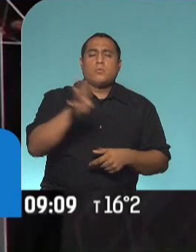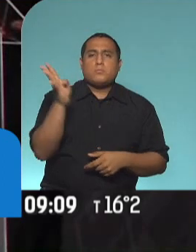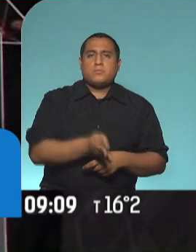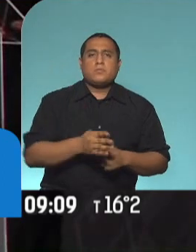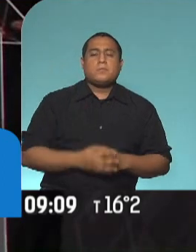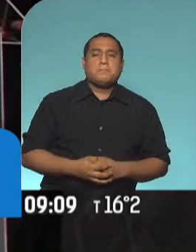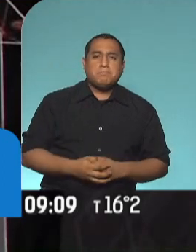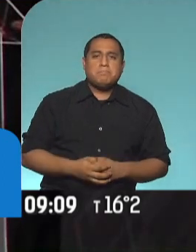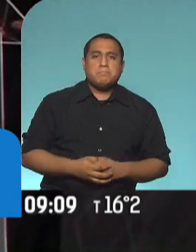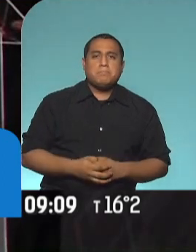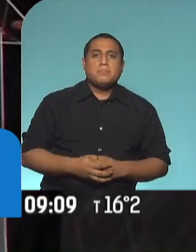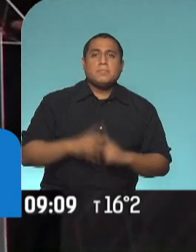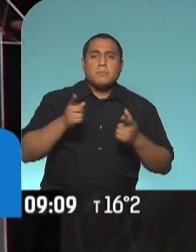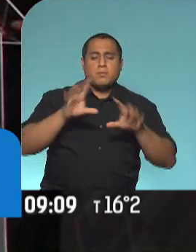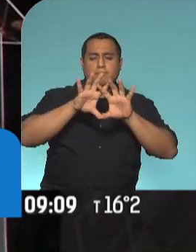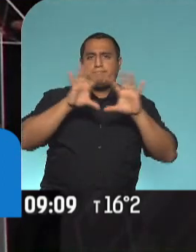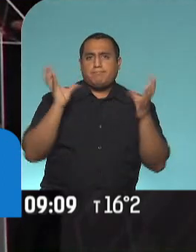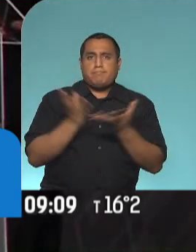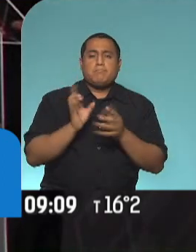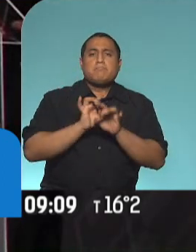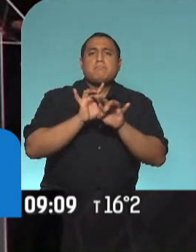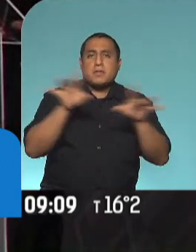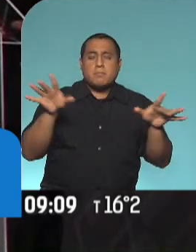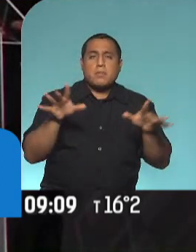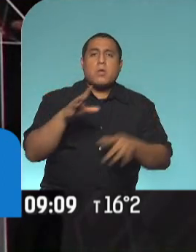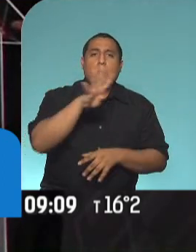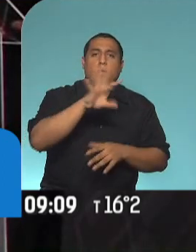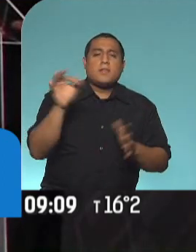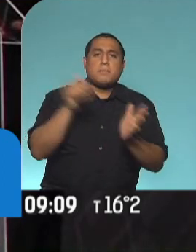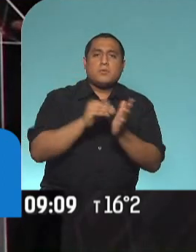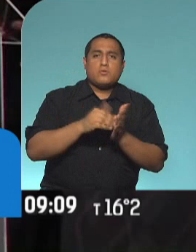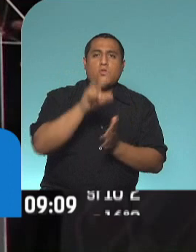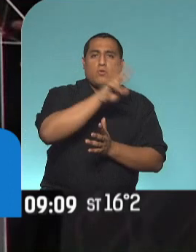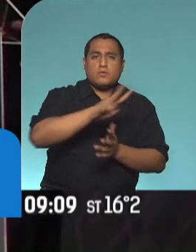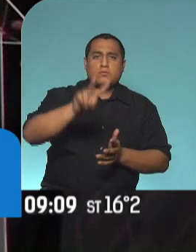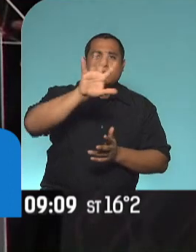44%. Contextualizando a nivel global, la pandemia lleva